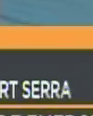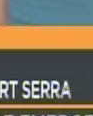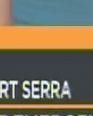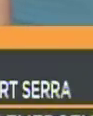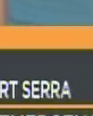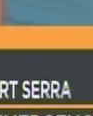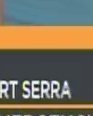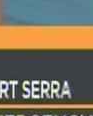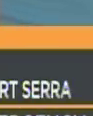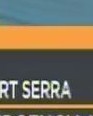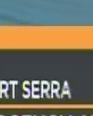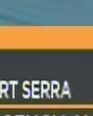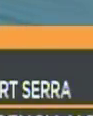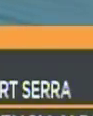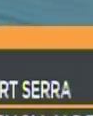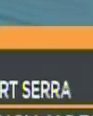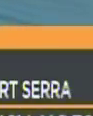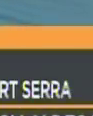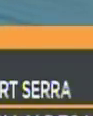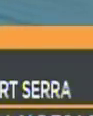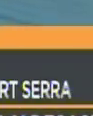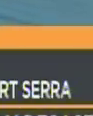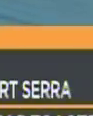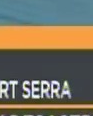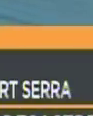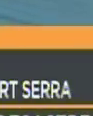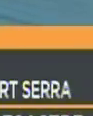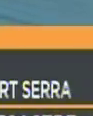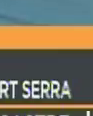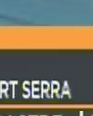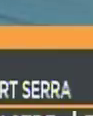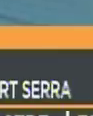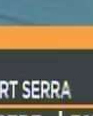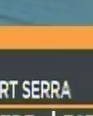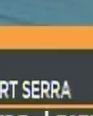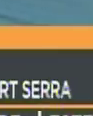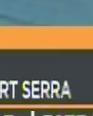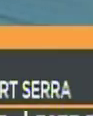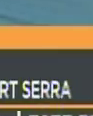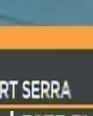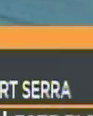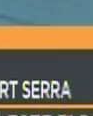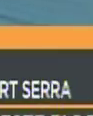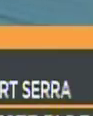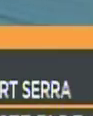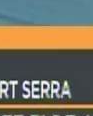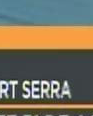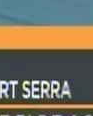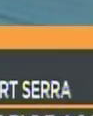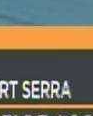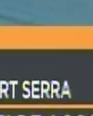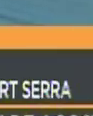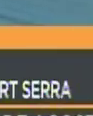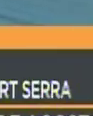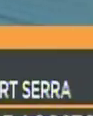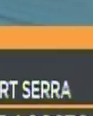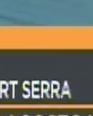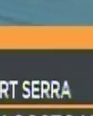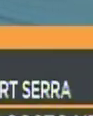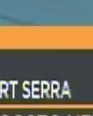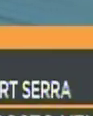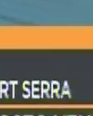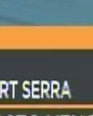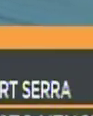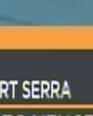futuro de sus hijos. Así que, bueno, querida juventud, no podía ser otro día sino este, un día de celebración, que